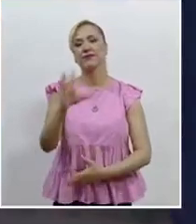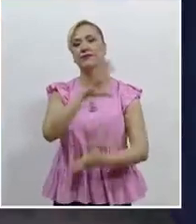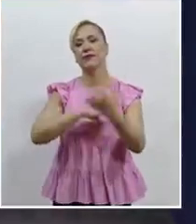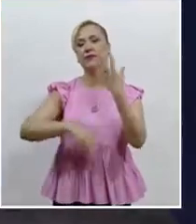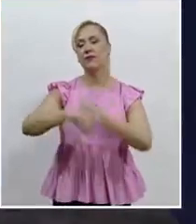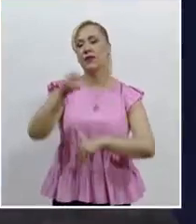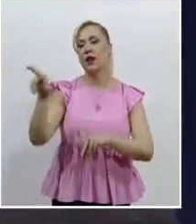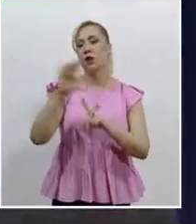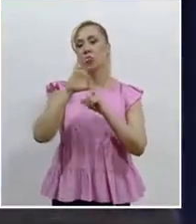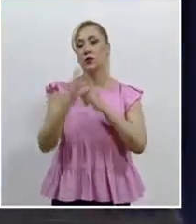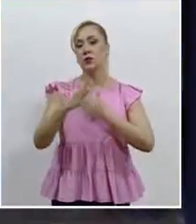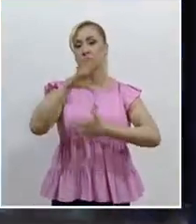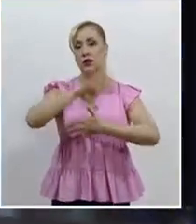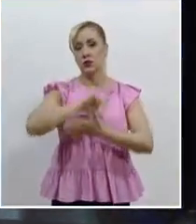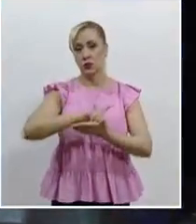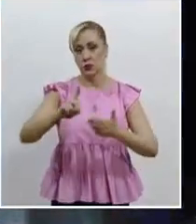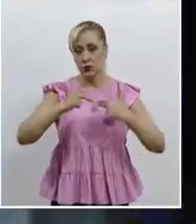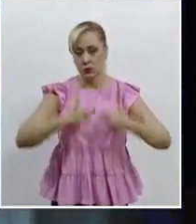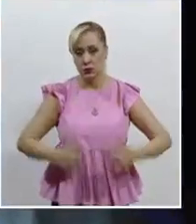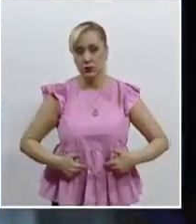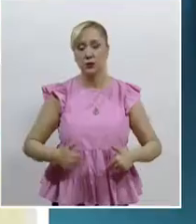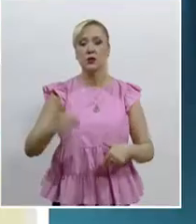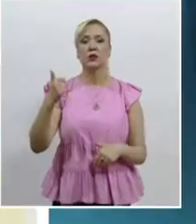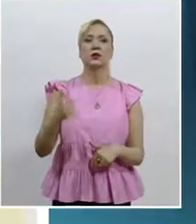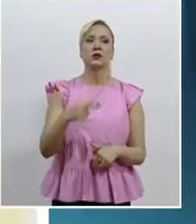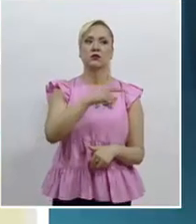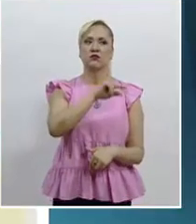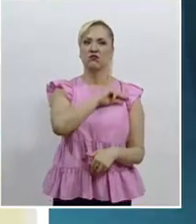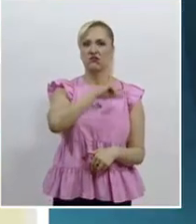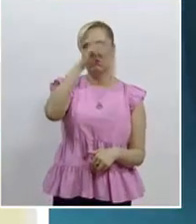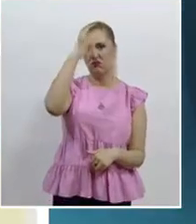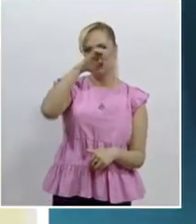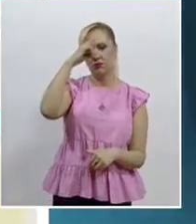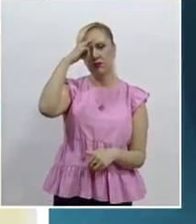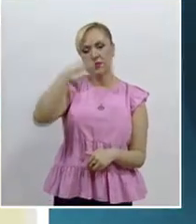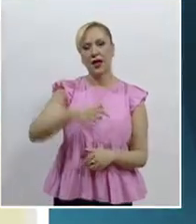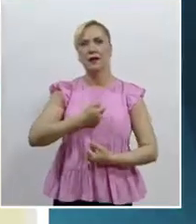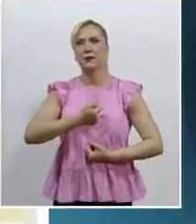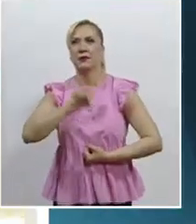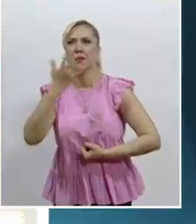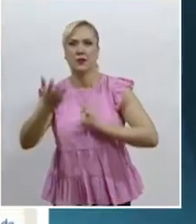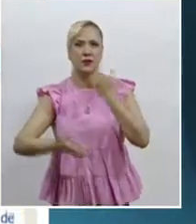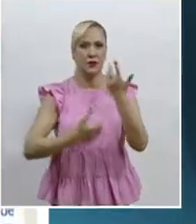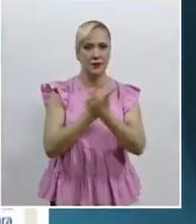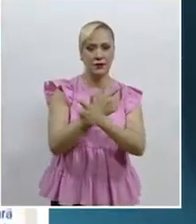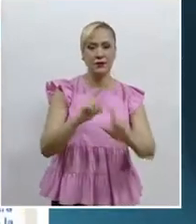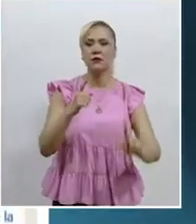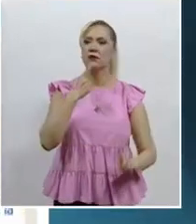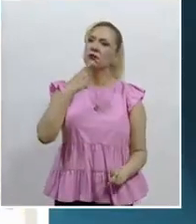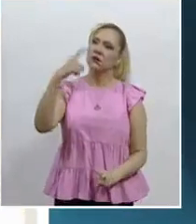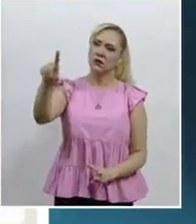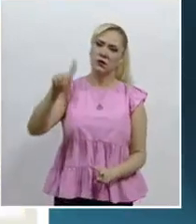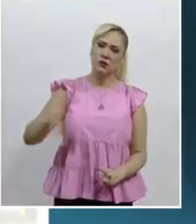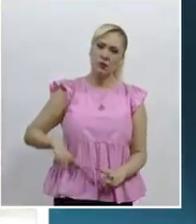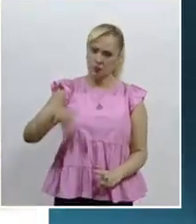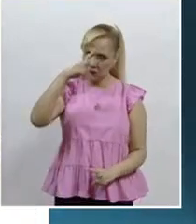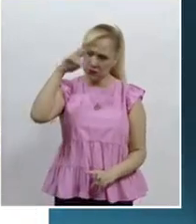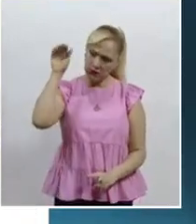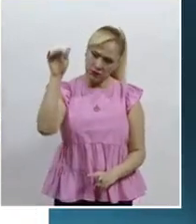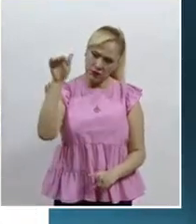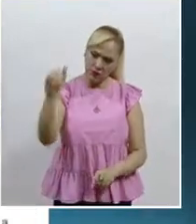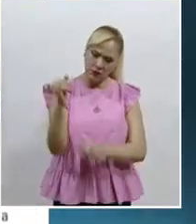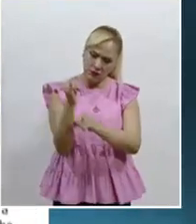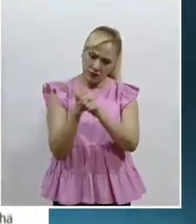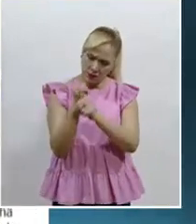la Comisión Interamericana de Derechos Humanos y su Relatoría Especial para la Libertad de Expresión demandaron al Estado mexicano investigar de